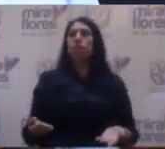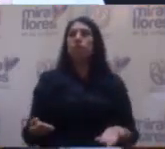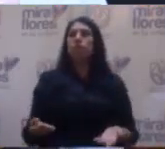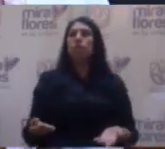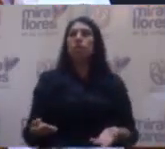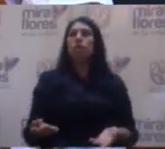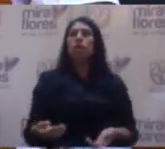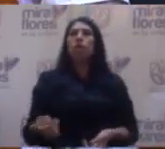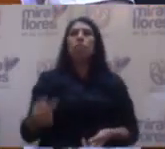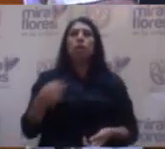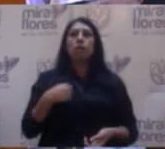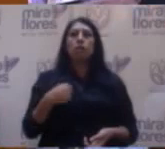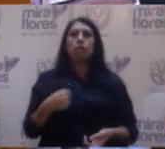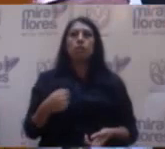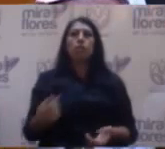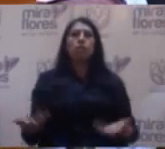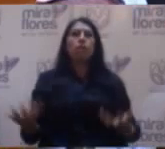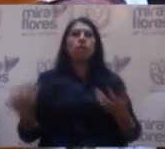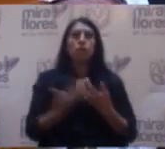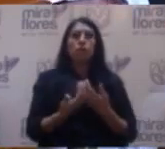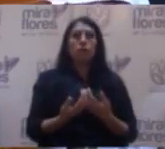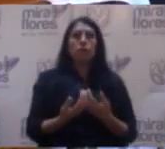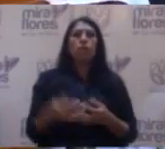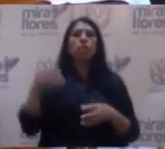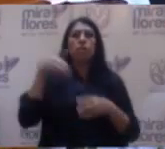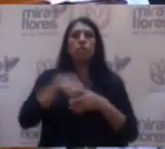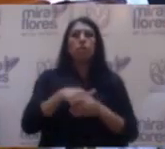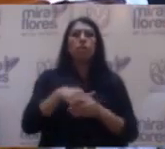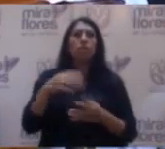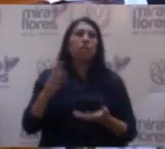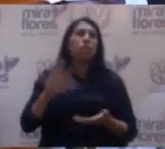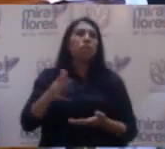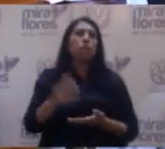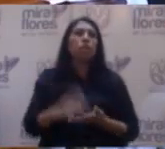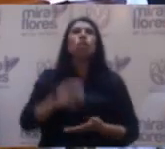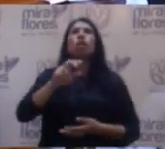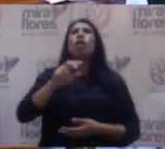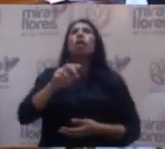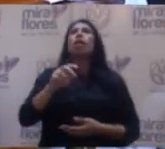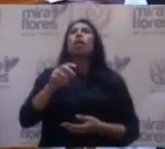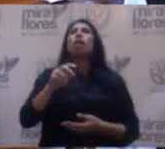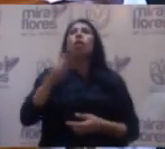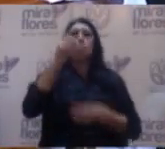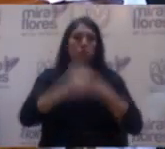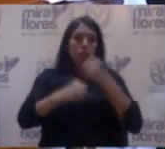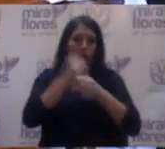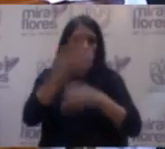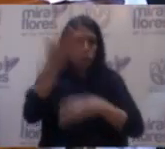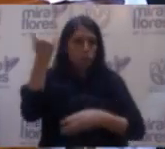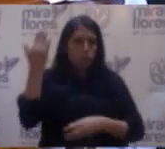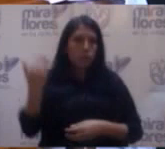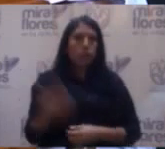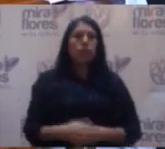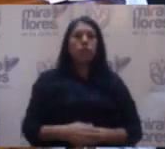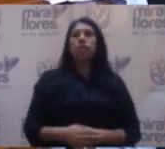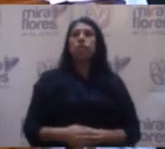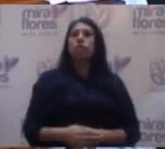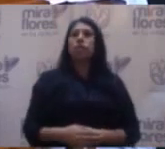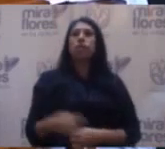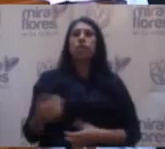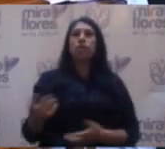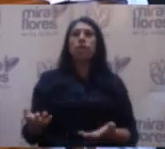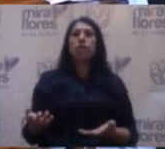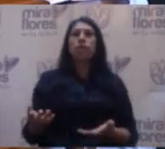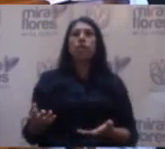Para ser coherente con mi voto de hace 12 meses, de hace un año, en la que